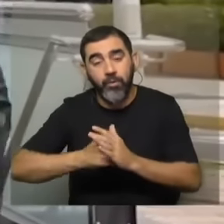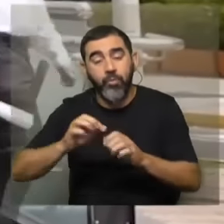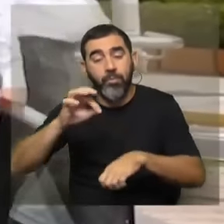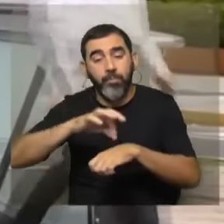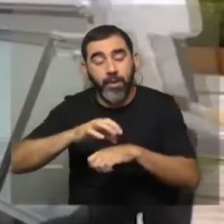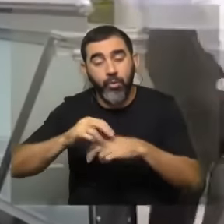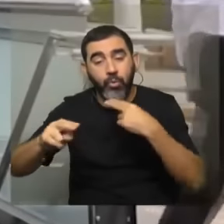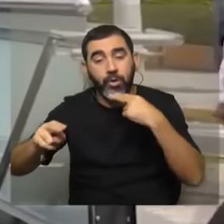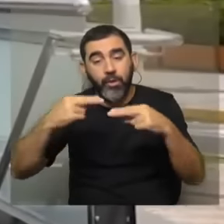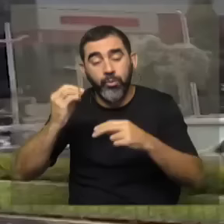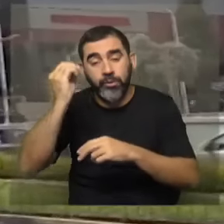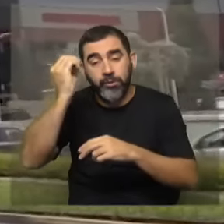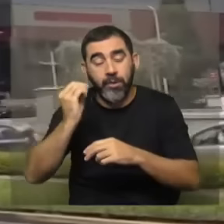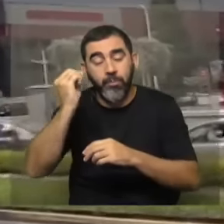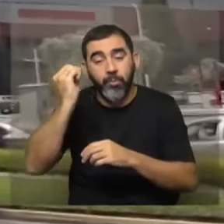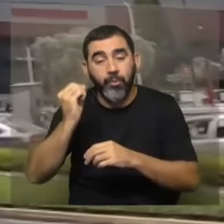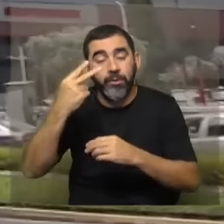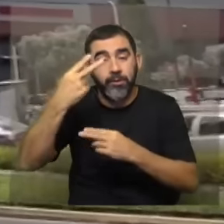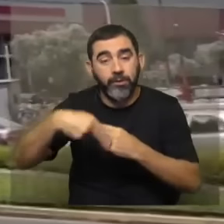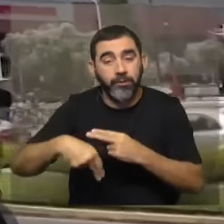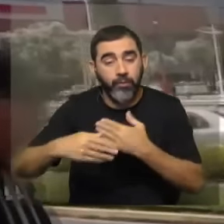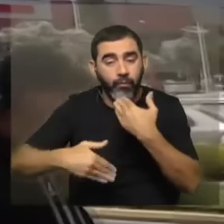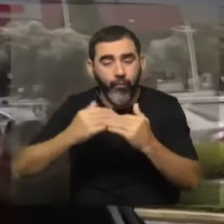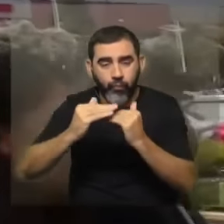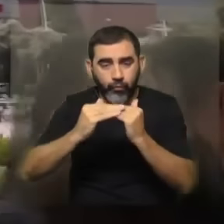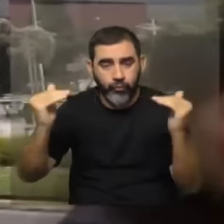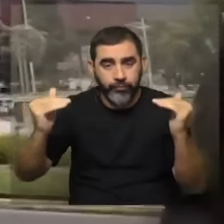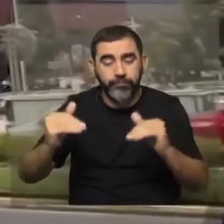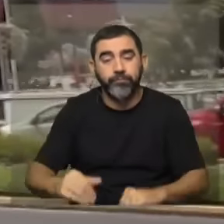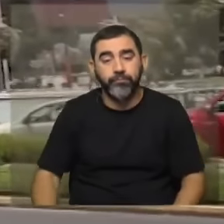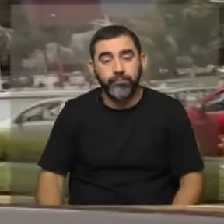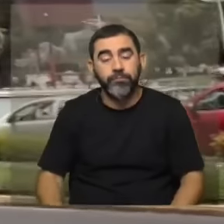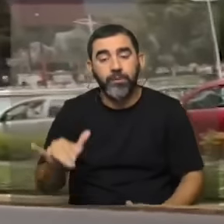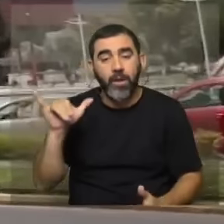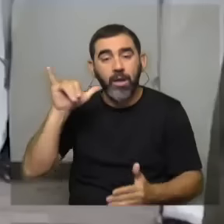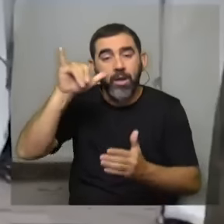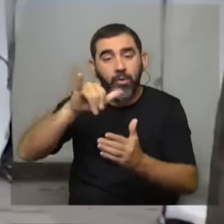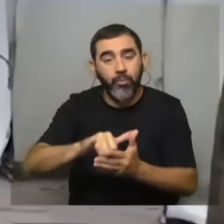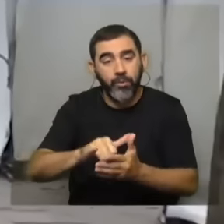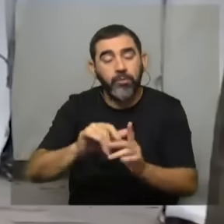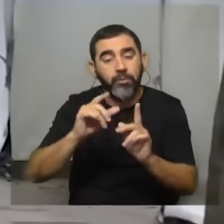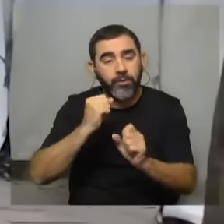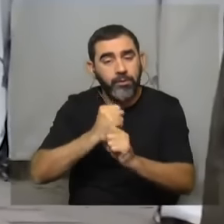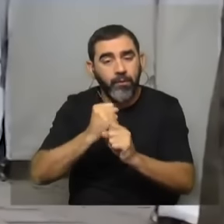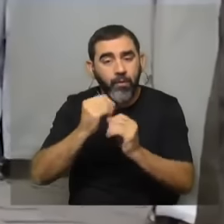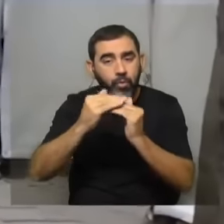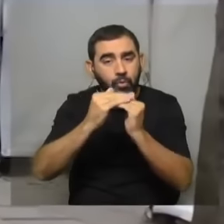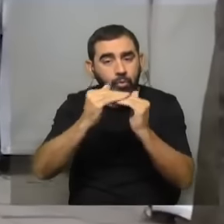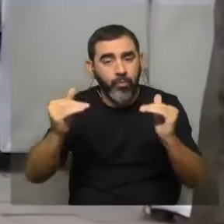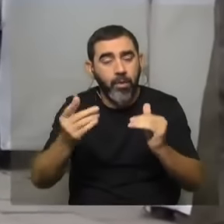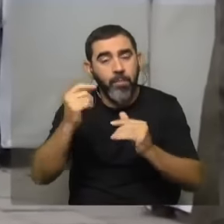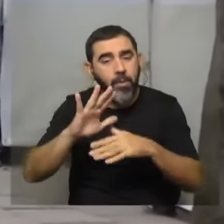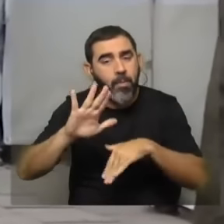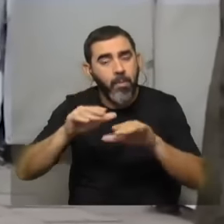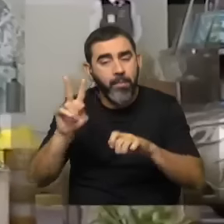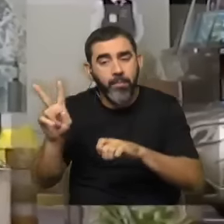restaurantes transporte de autobuses y taxis funcionan con normalidad los aeropuertos también mantienen sus operaciones normales pero han aumentado